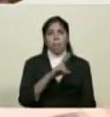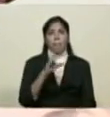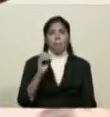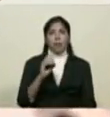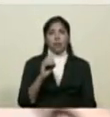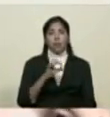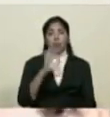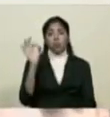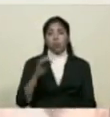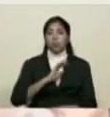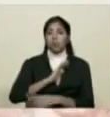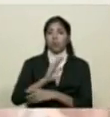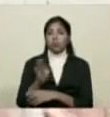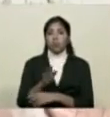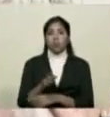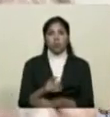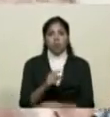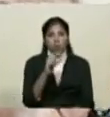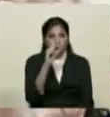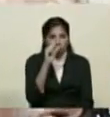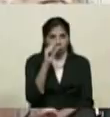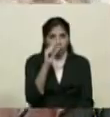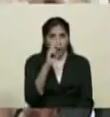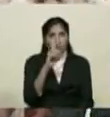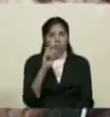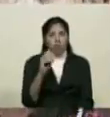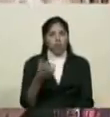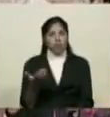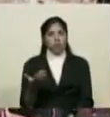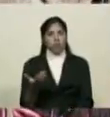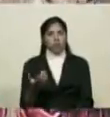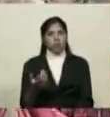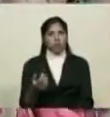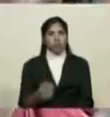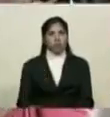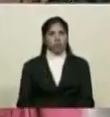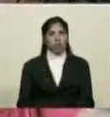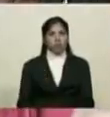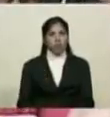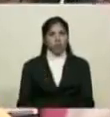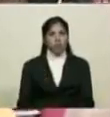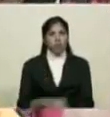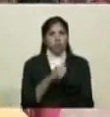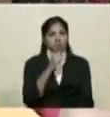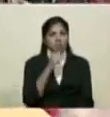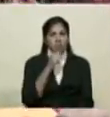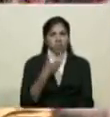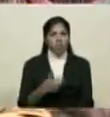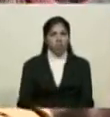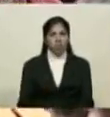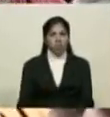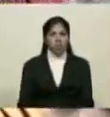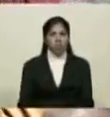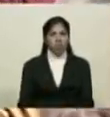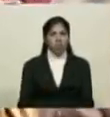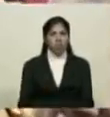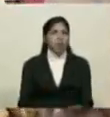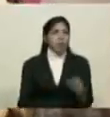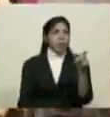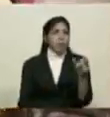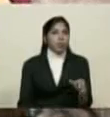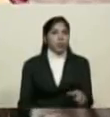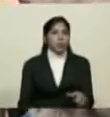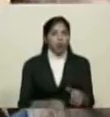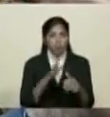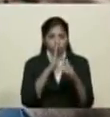sanción. No nos sorprende. ¿Quiénes eran esas personas? gente humilde de nuestro pueblo al